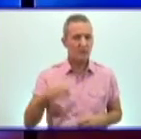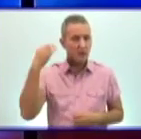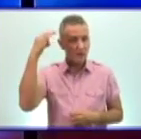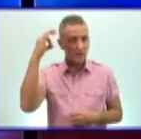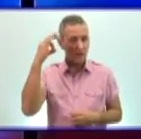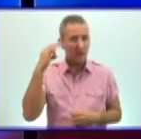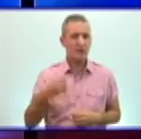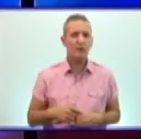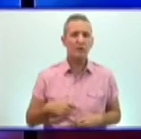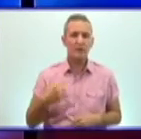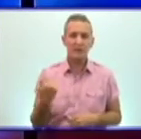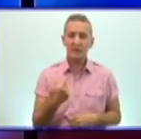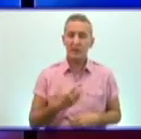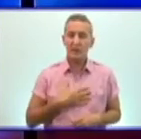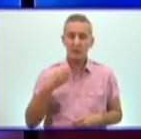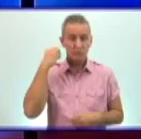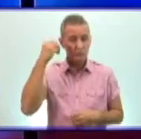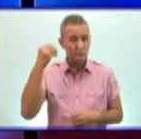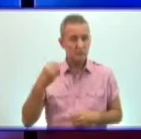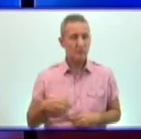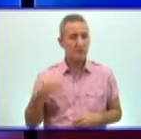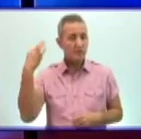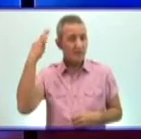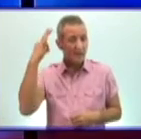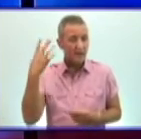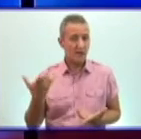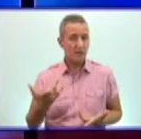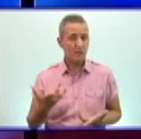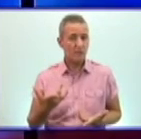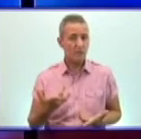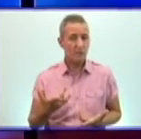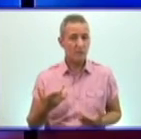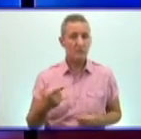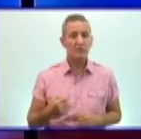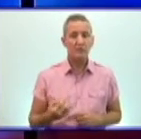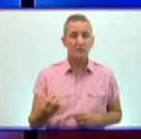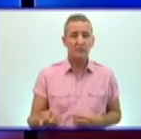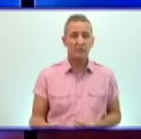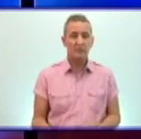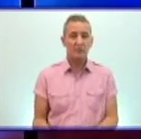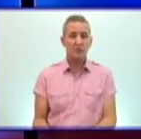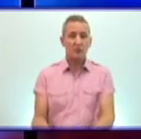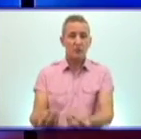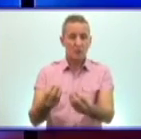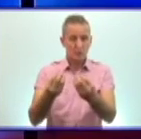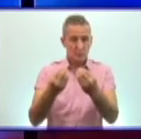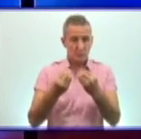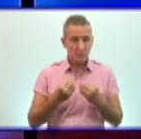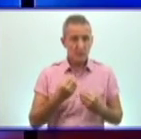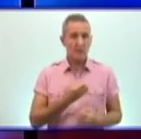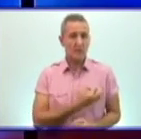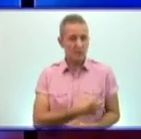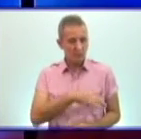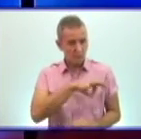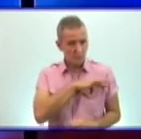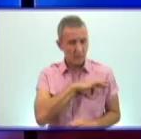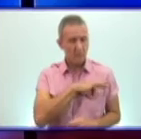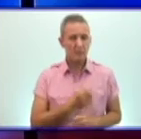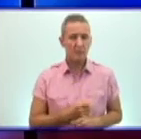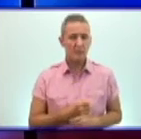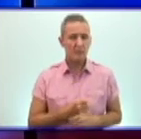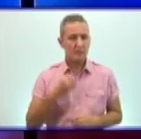nosotros pensamos es la lógica en la que sencillamente heredamos del pensamiento colonizador español, del pensamiento